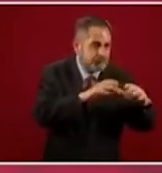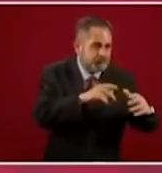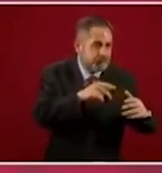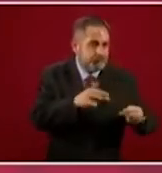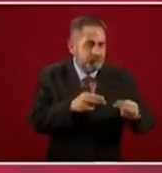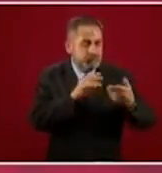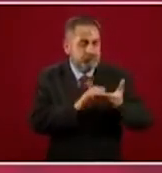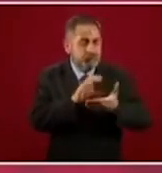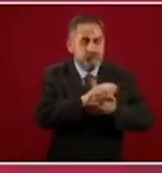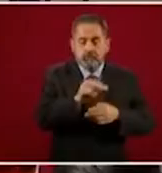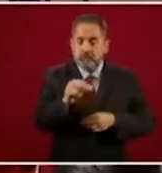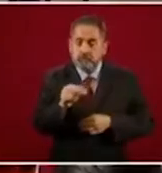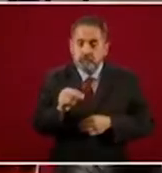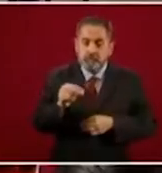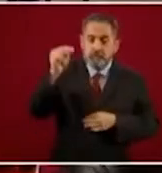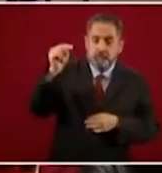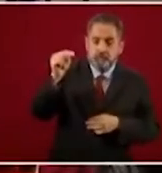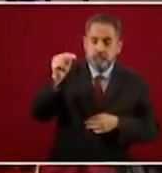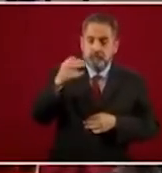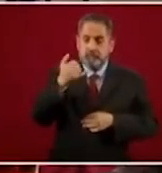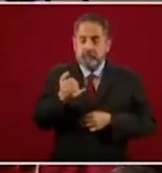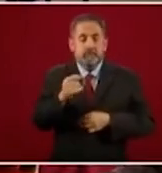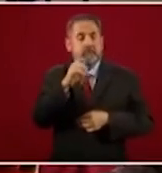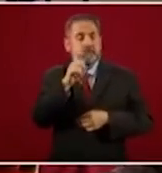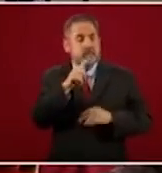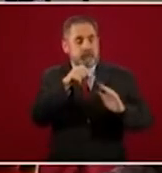el norte y en aguas profundas